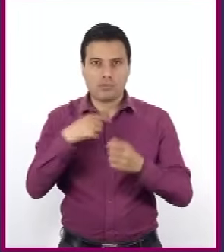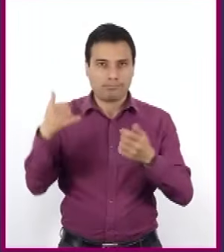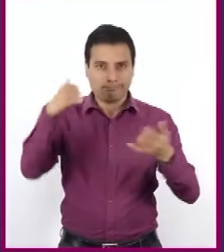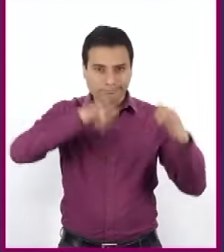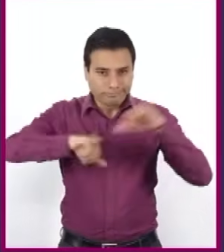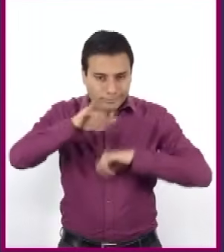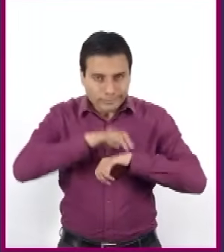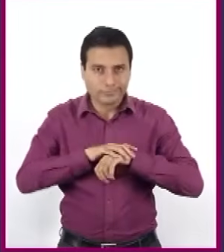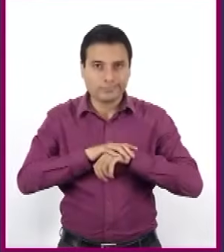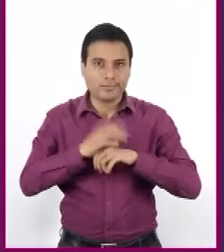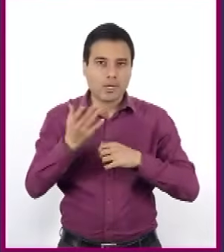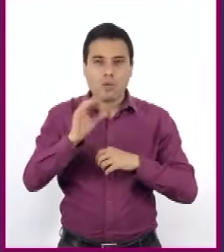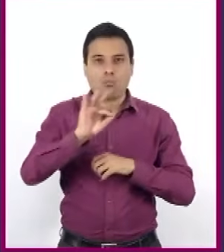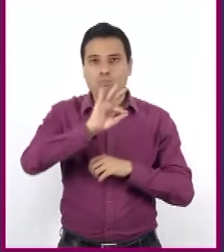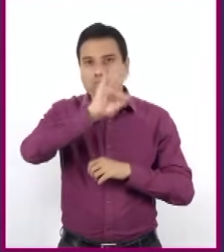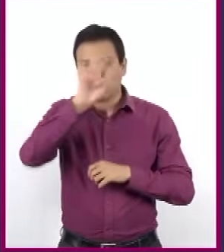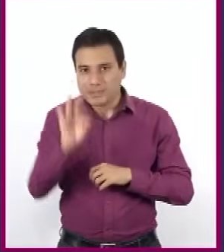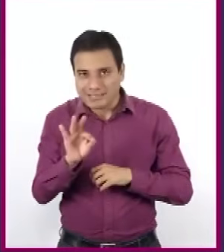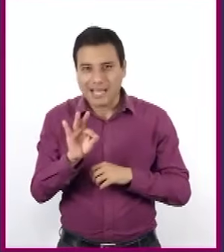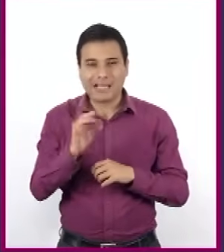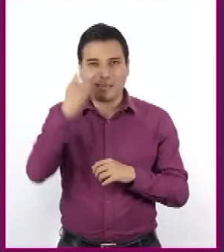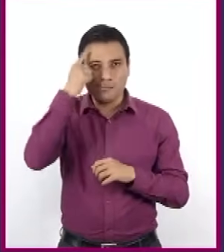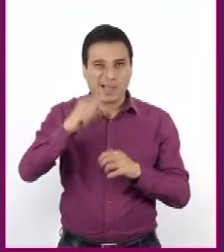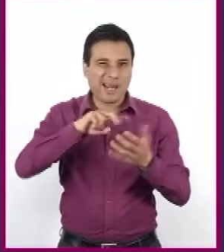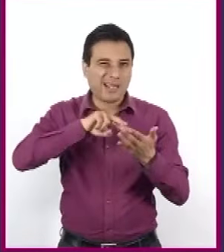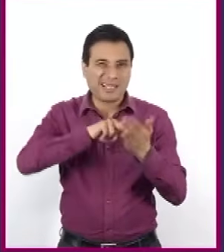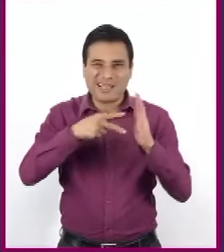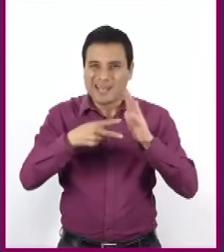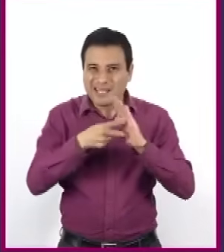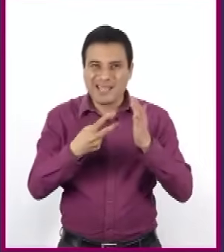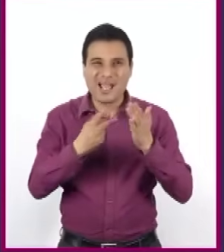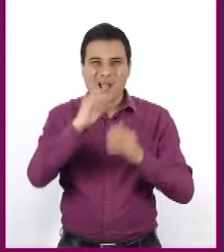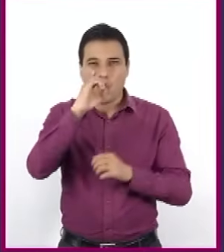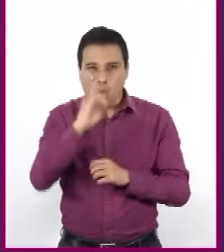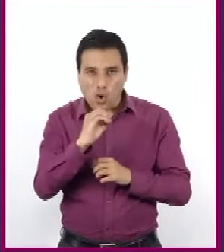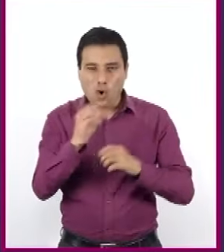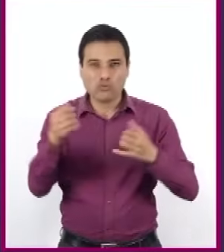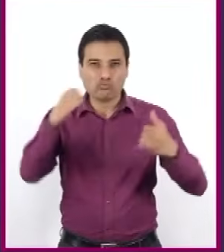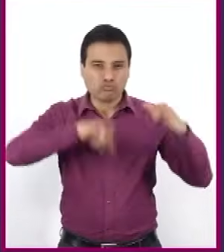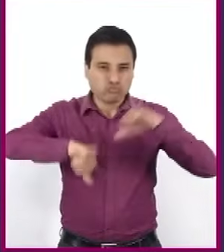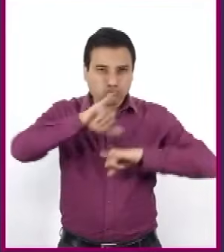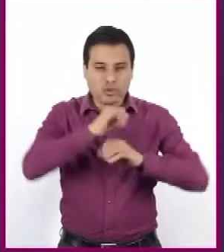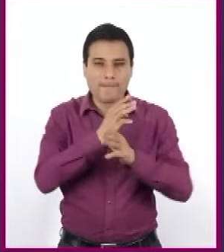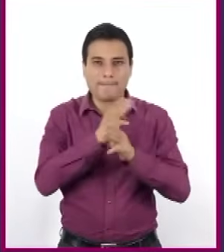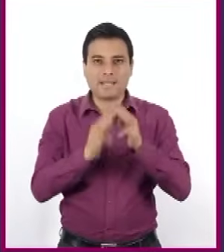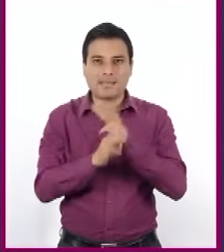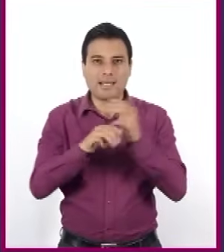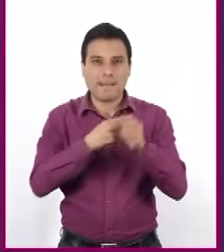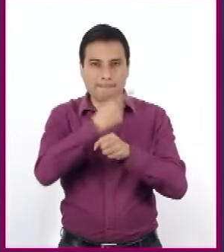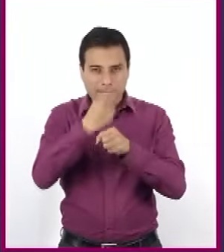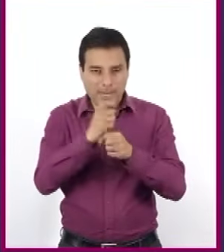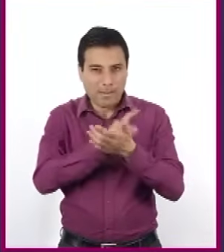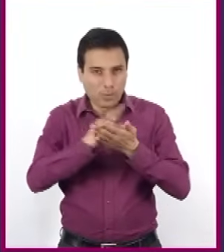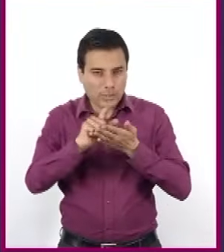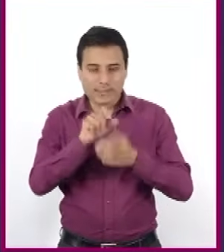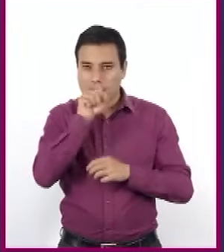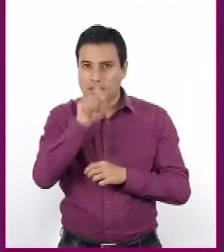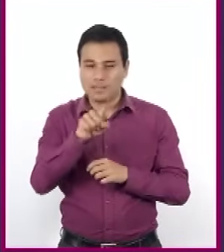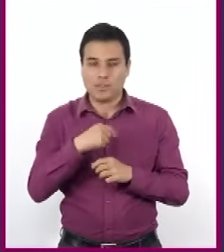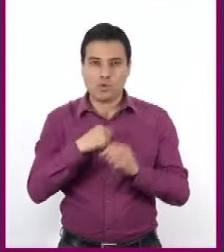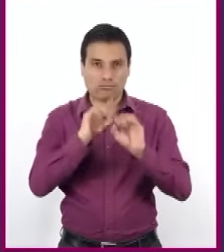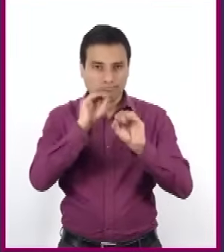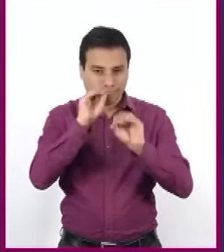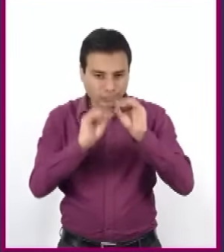recetas, porcentajes de rendimiento en ingeniería, pureza de las materias primas y productos, formular tanto a